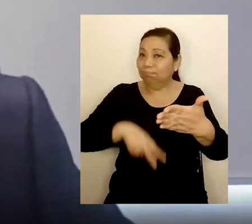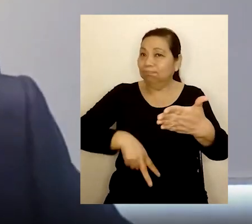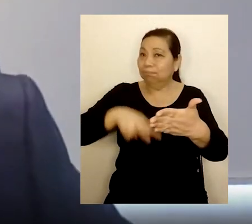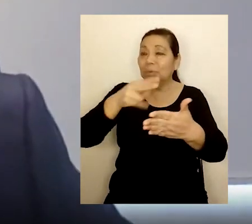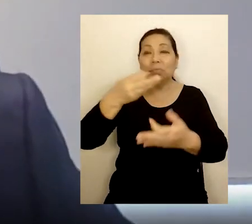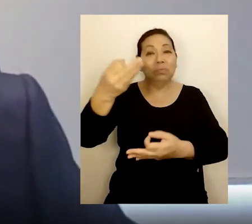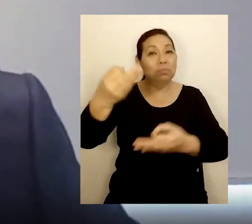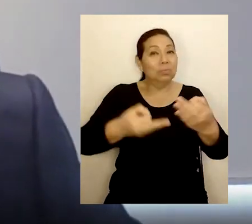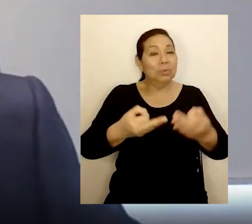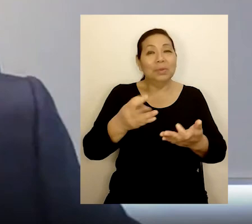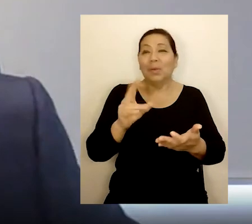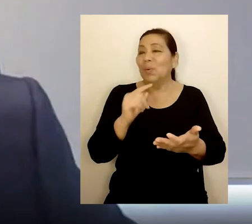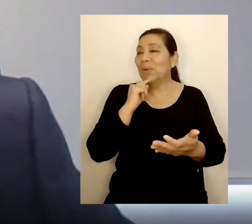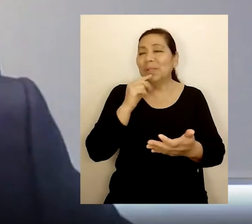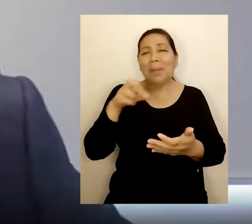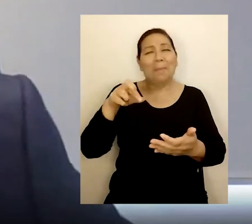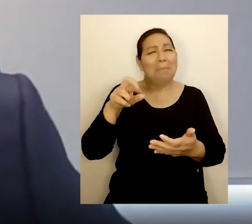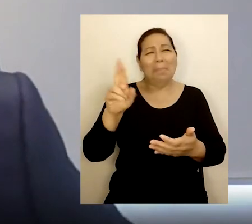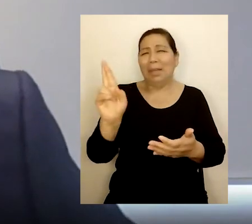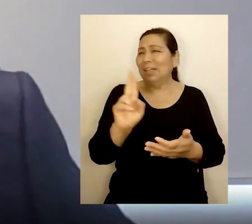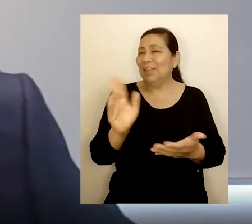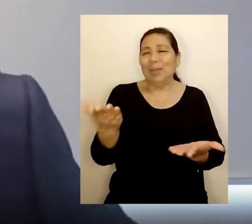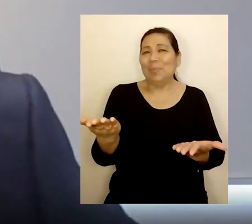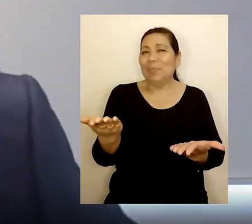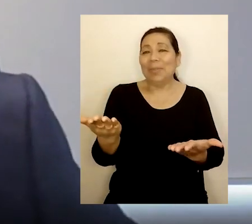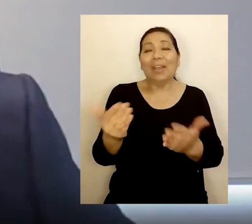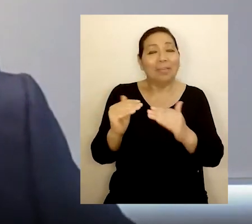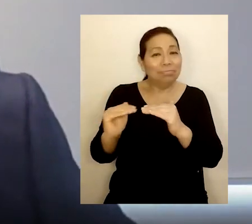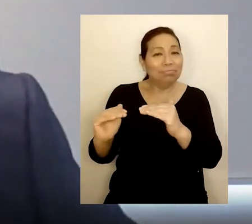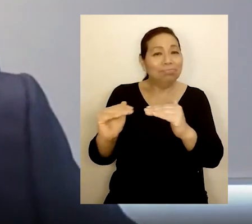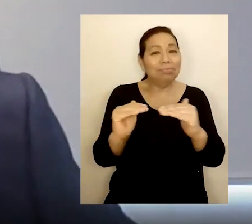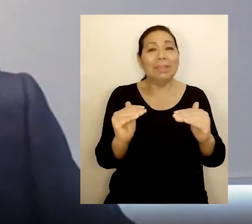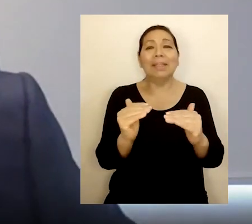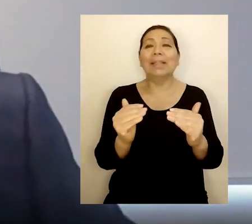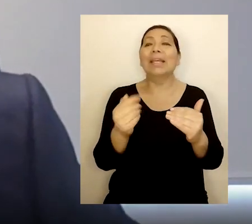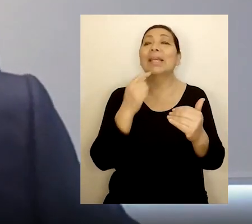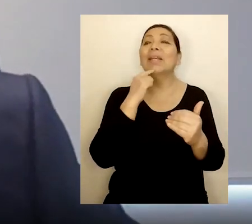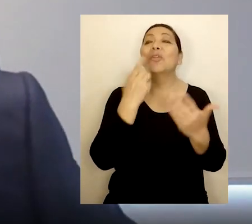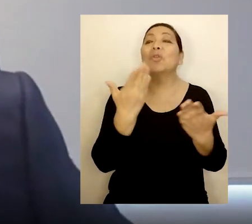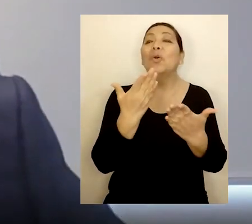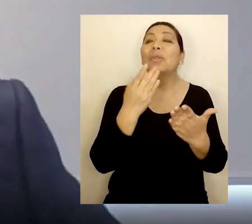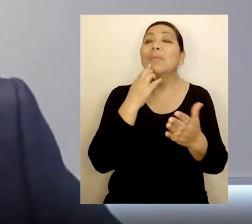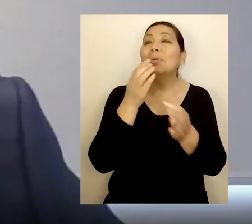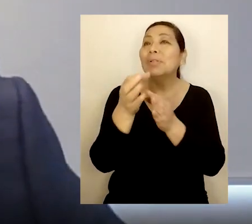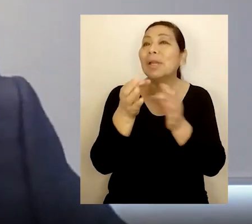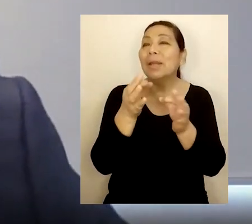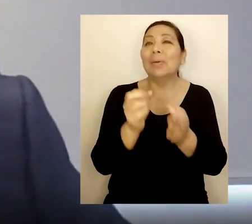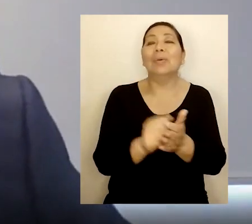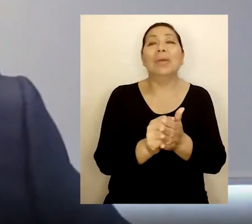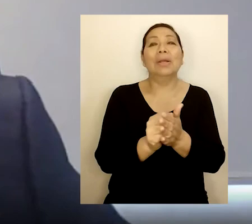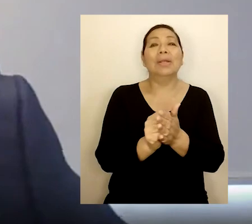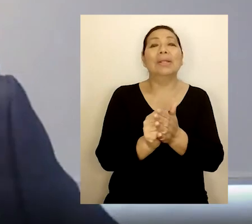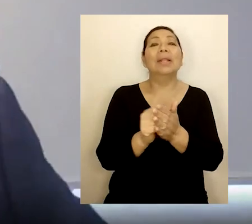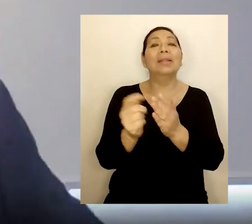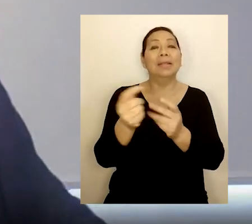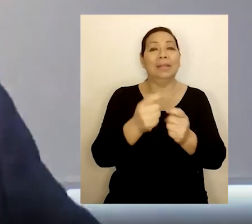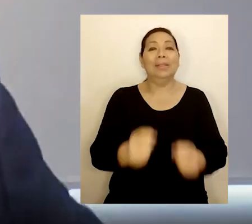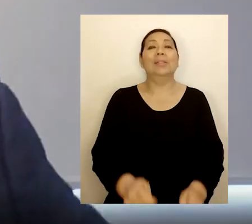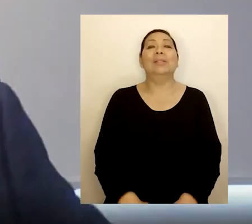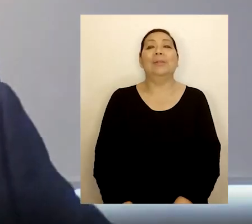temas contables, los jueces no son peritos, ¿no? Entonces, en esa línea, nosotros es donde hemos sustentado nuestro recurso de